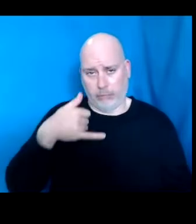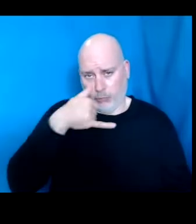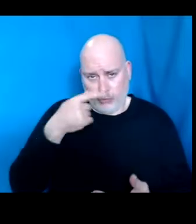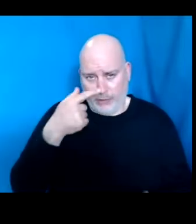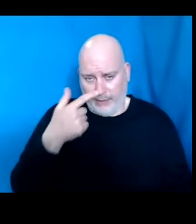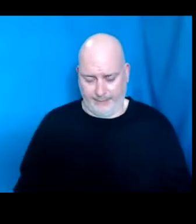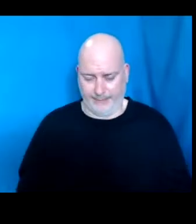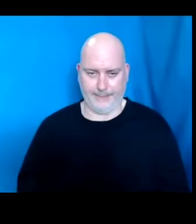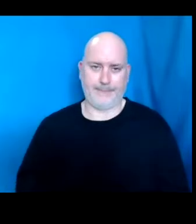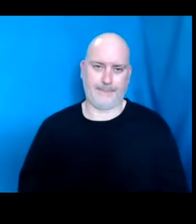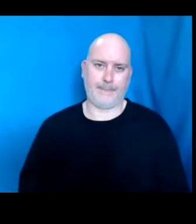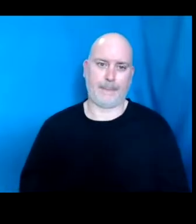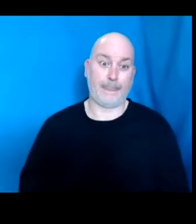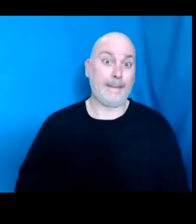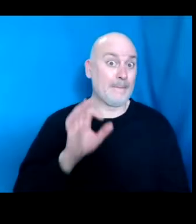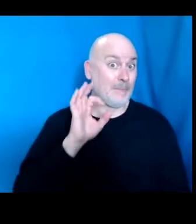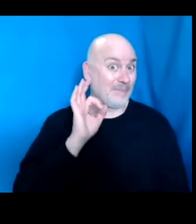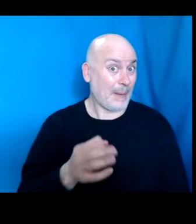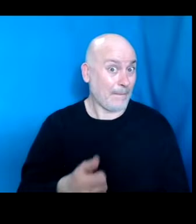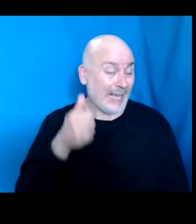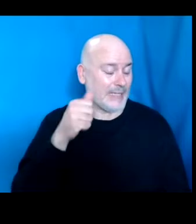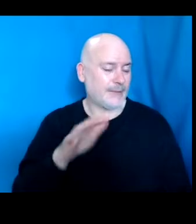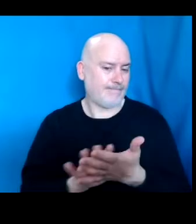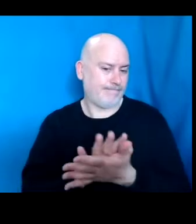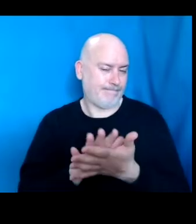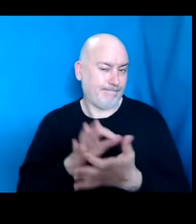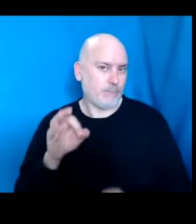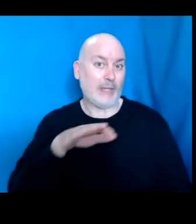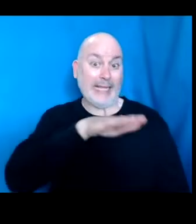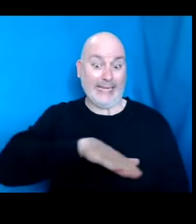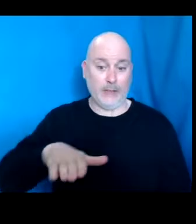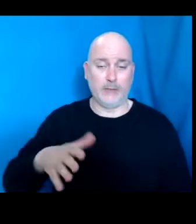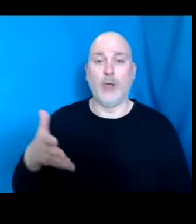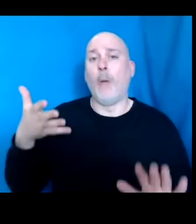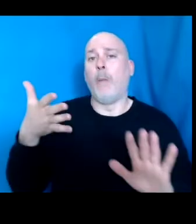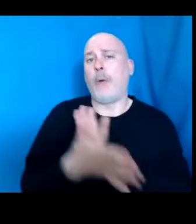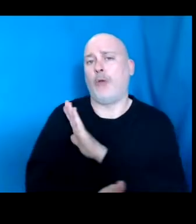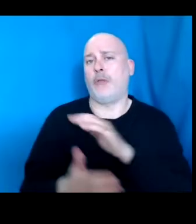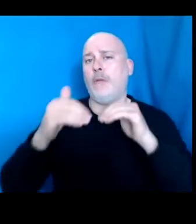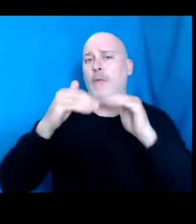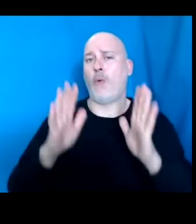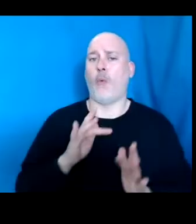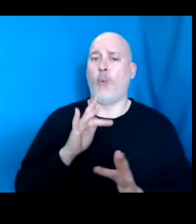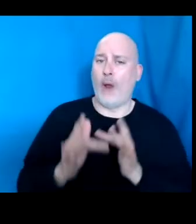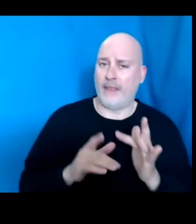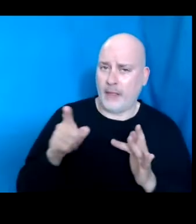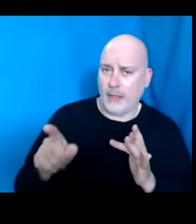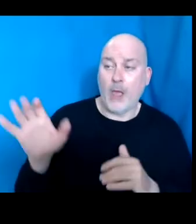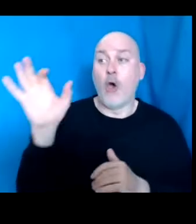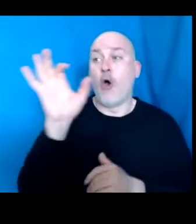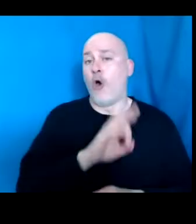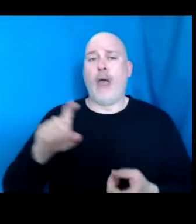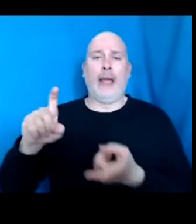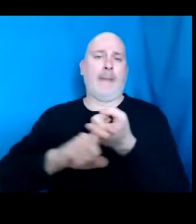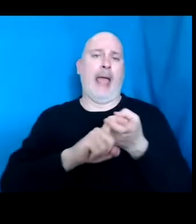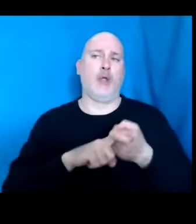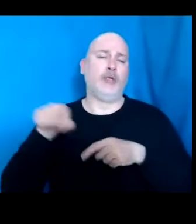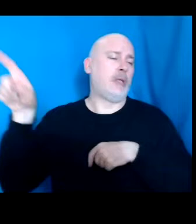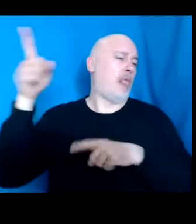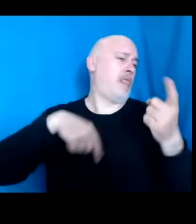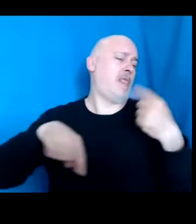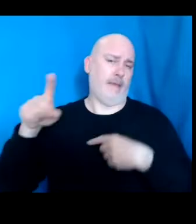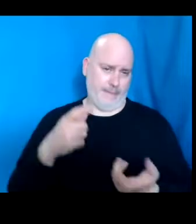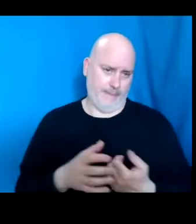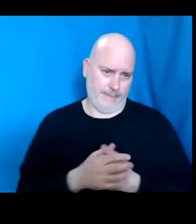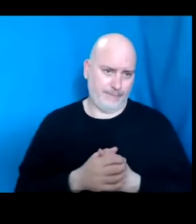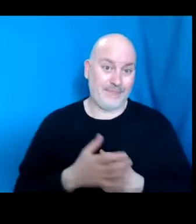os comentábamos, son frecuentes en niños o bien porque van a la guardería o porque tienen hermanos en casa. Si un niño